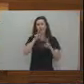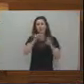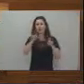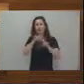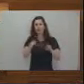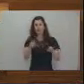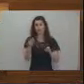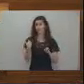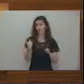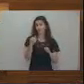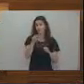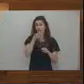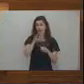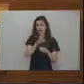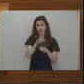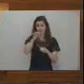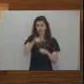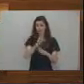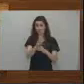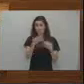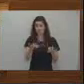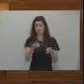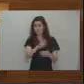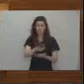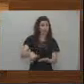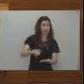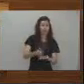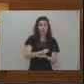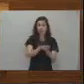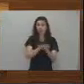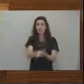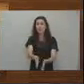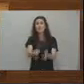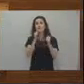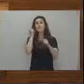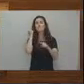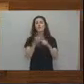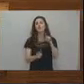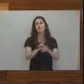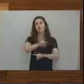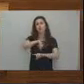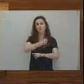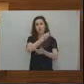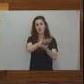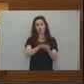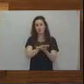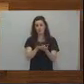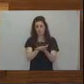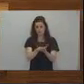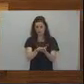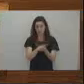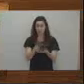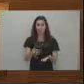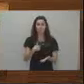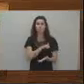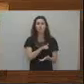el otro día, que nos tomamos un café juntos aquí en la Junta, no pudimos intercambiar impresiones en media hora de conversación. Entonces, yo espero